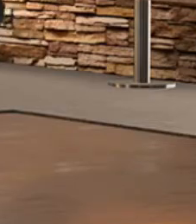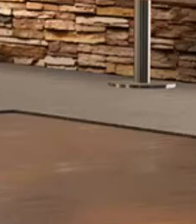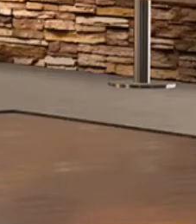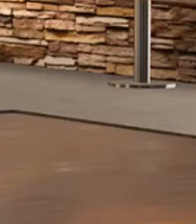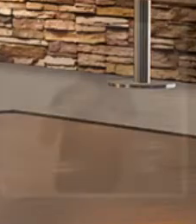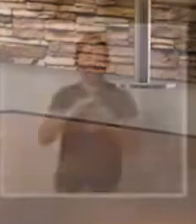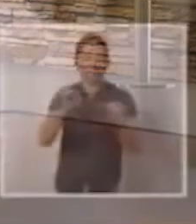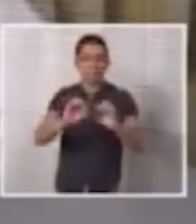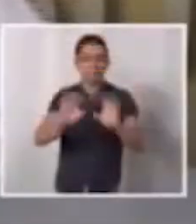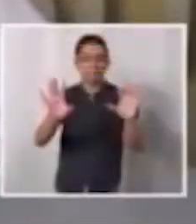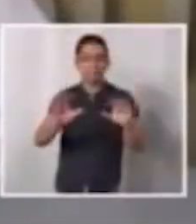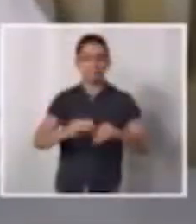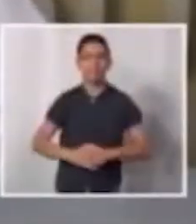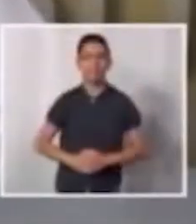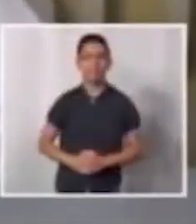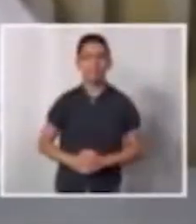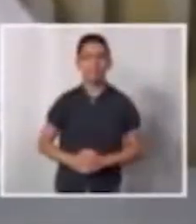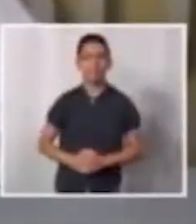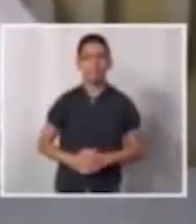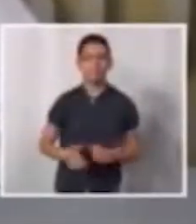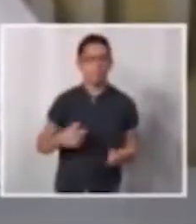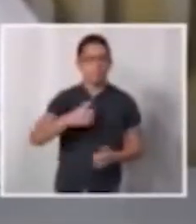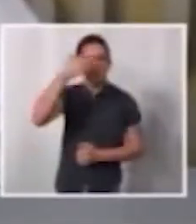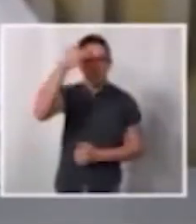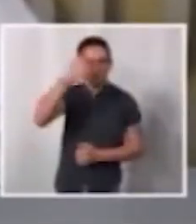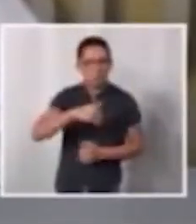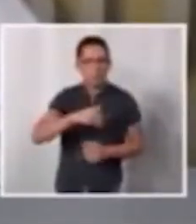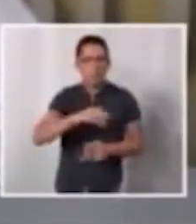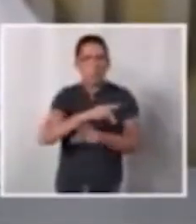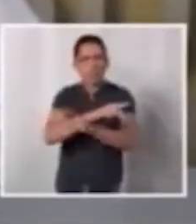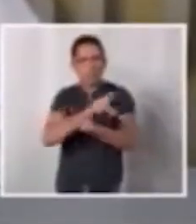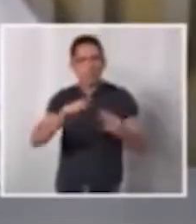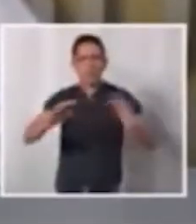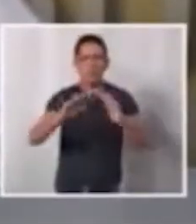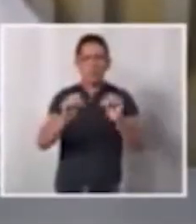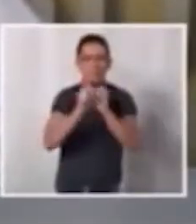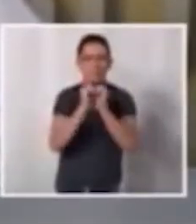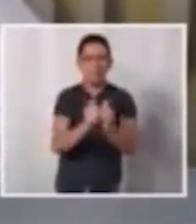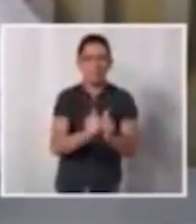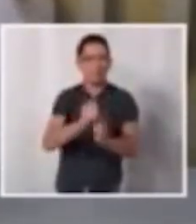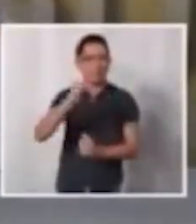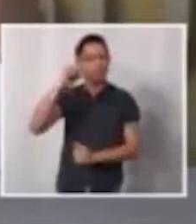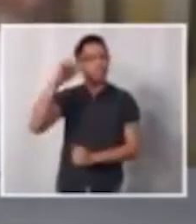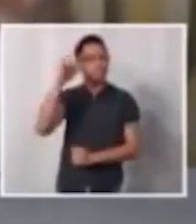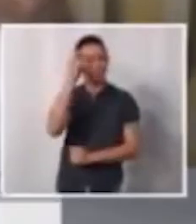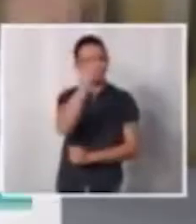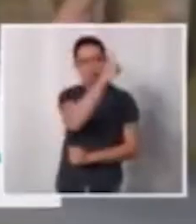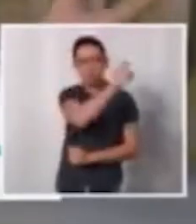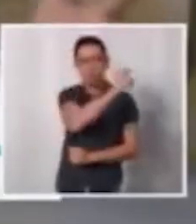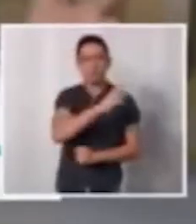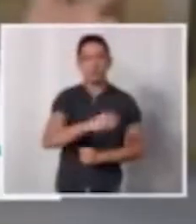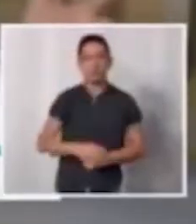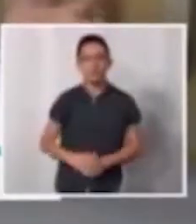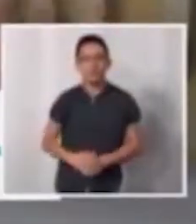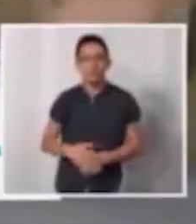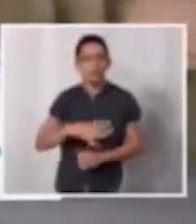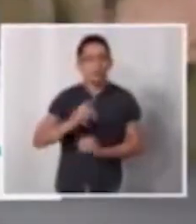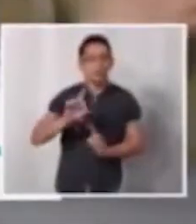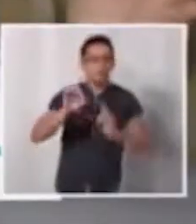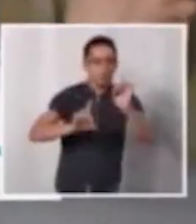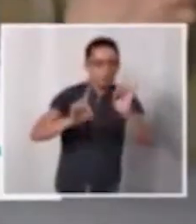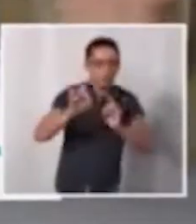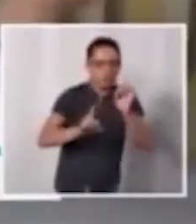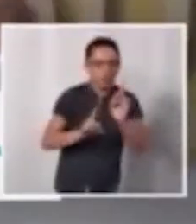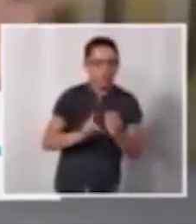la información. Sé que para nadie es fácil estar largo tiempo en casa. Hay muchas dudas que surgen y